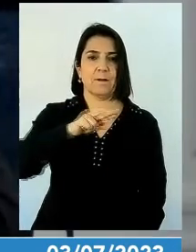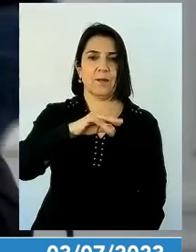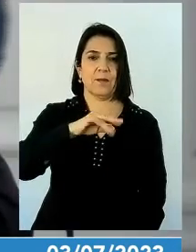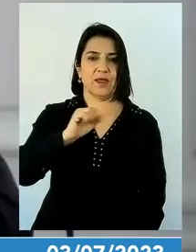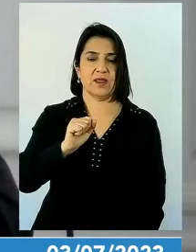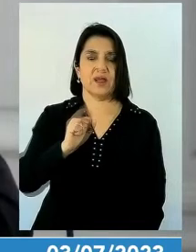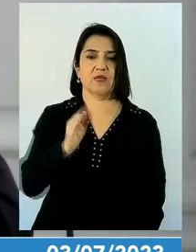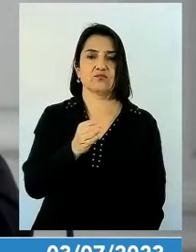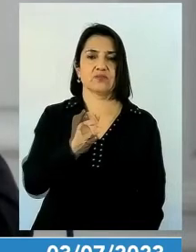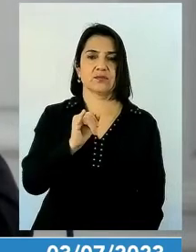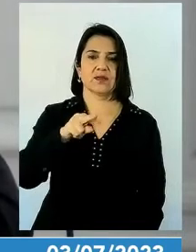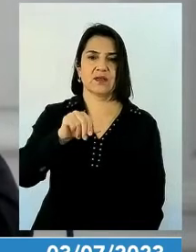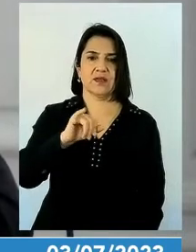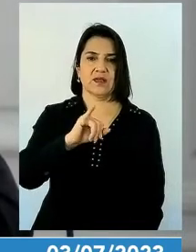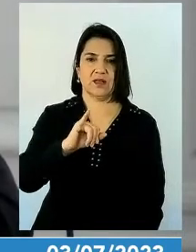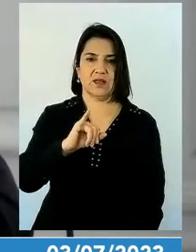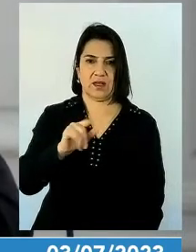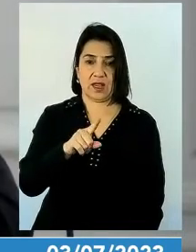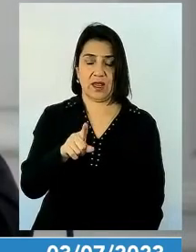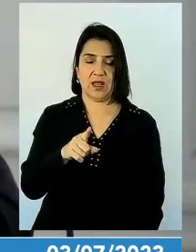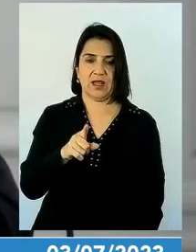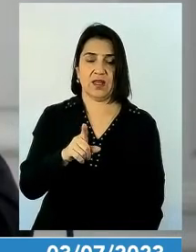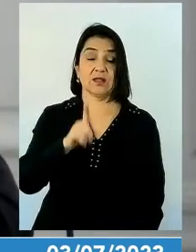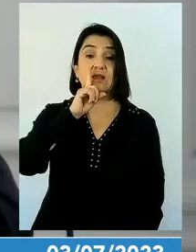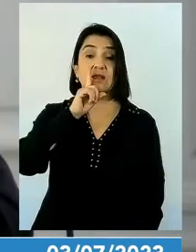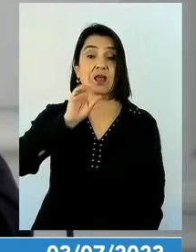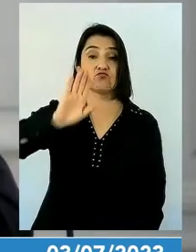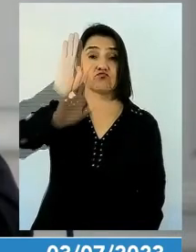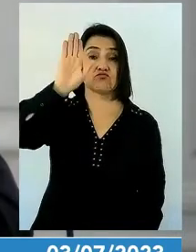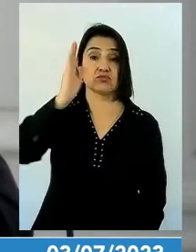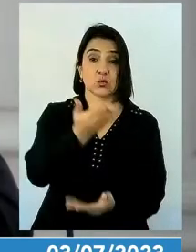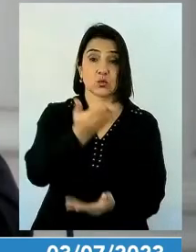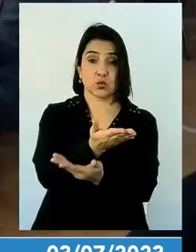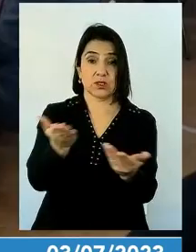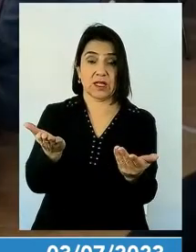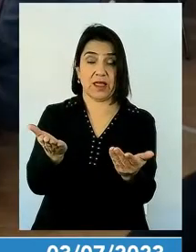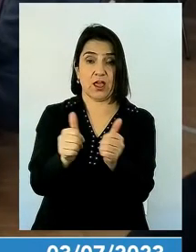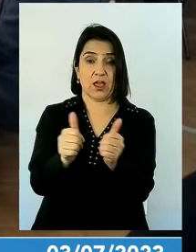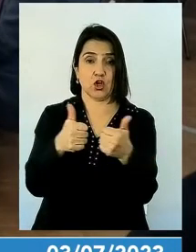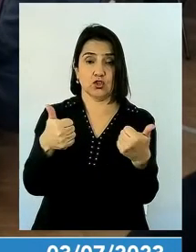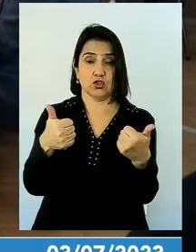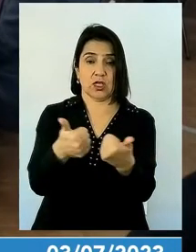Vamos a pasar la palabra a los señores consejeros, señoras consejeras.